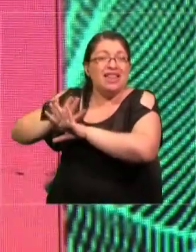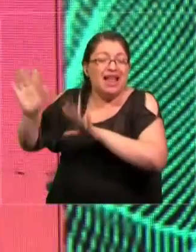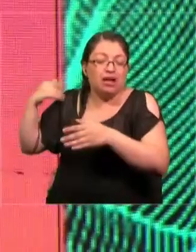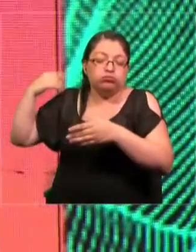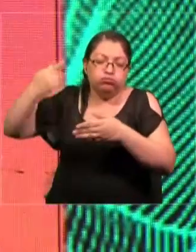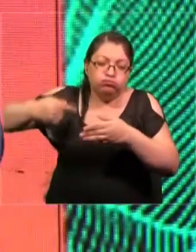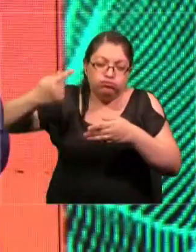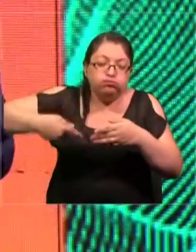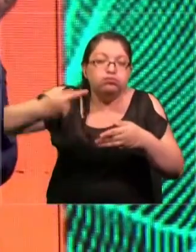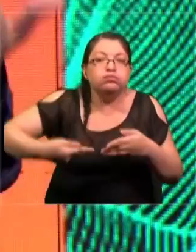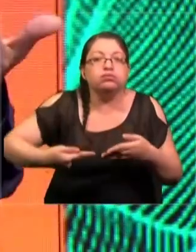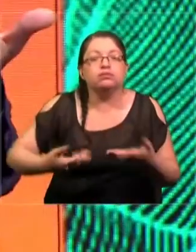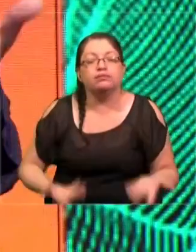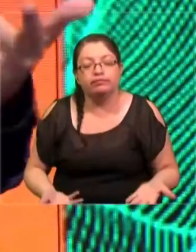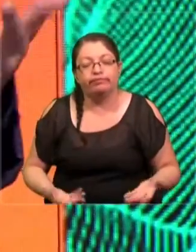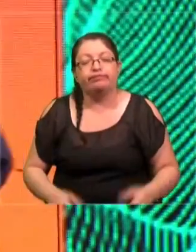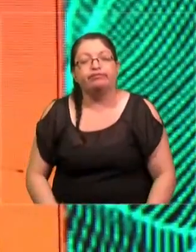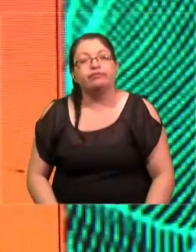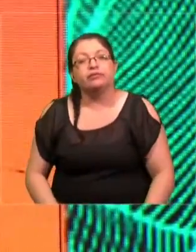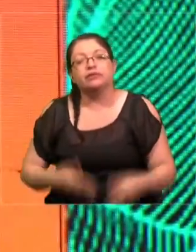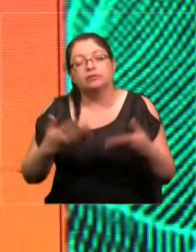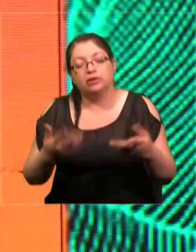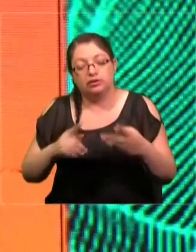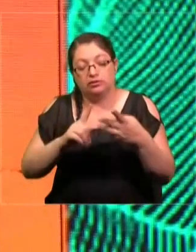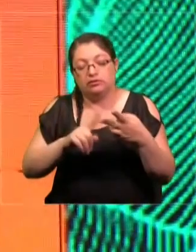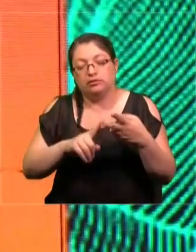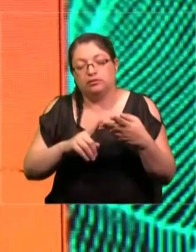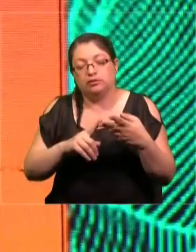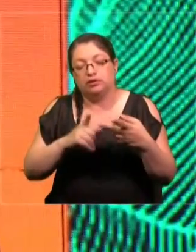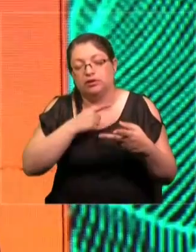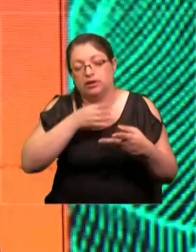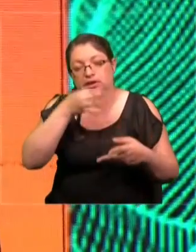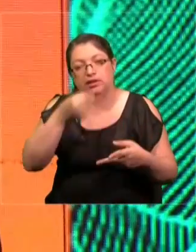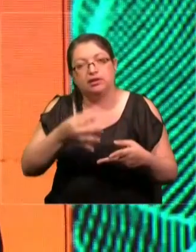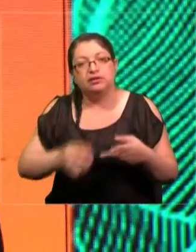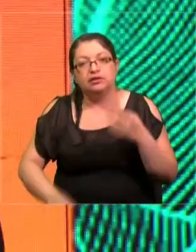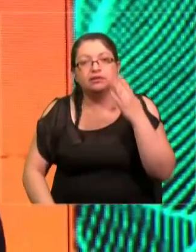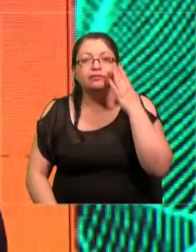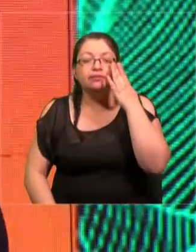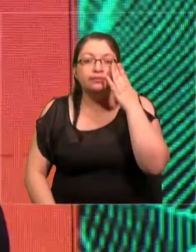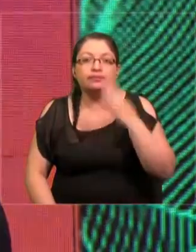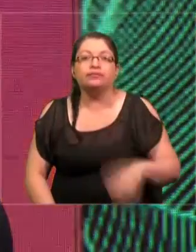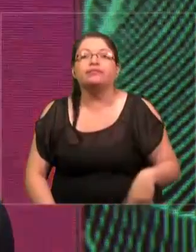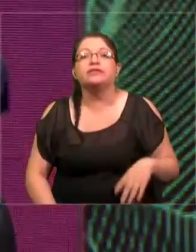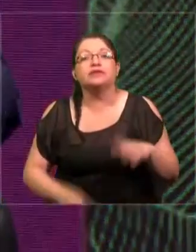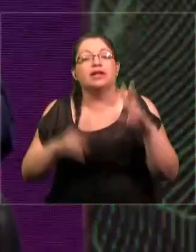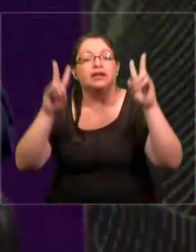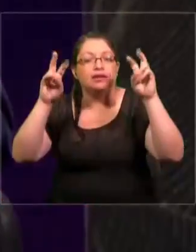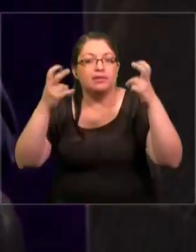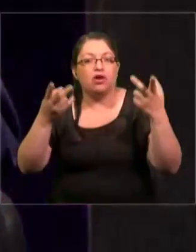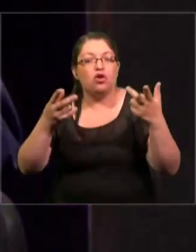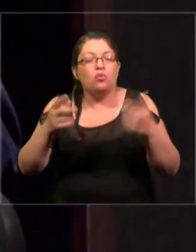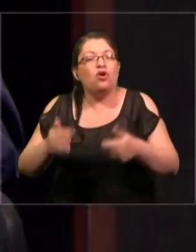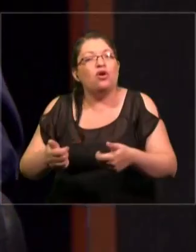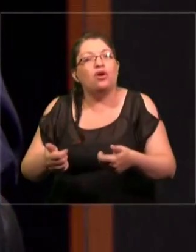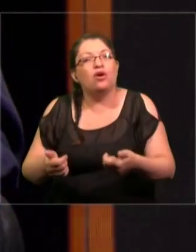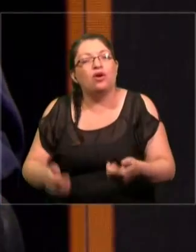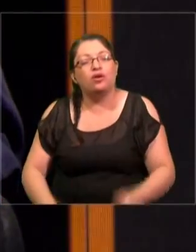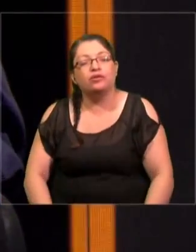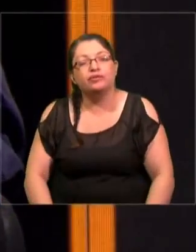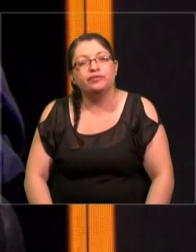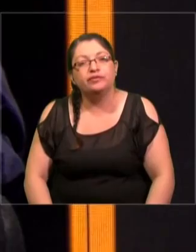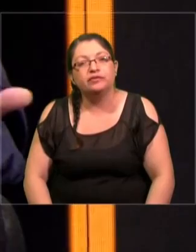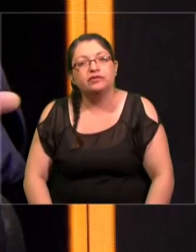Por eso es que, en segundo lugar, que es lo que quería plantear, el tema del desafío que enfrenta